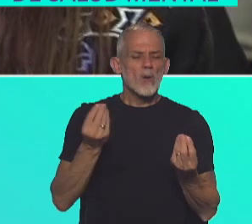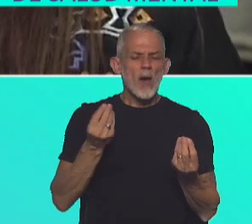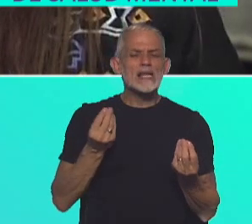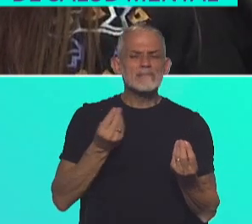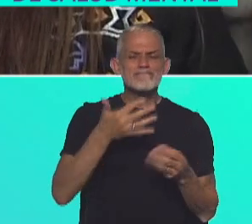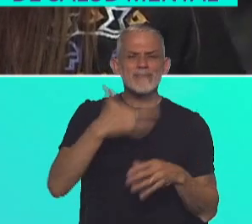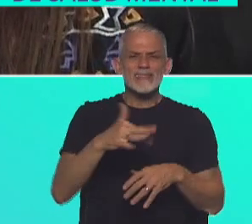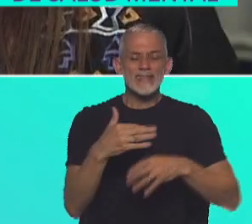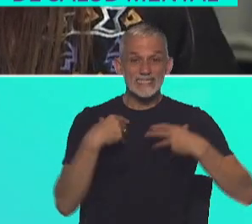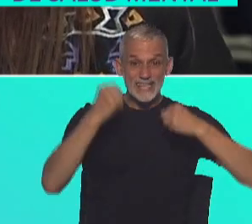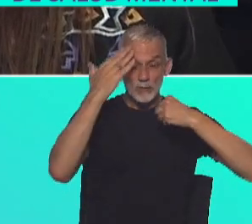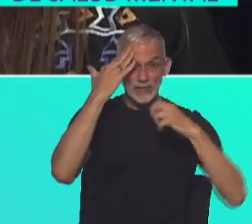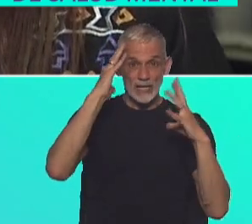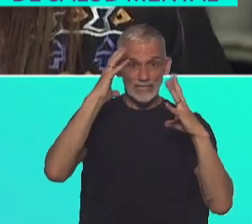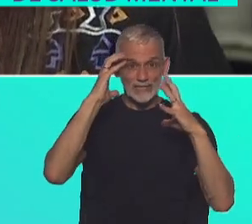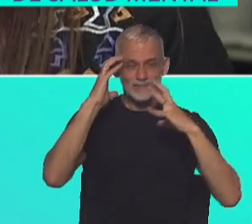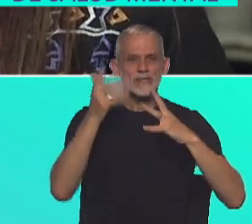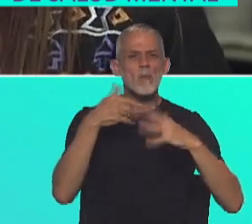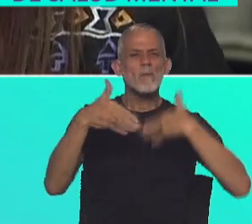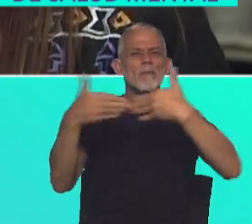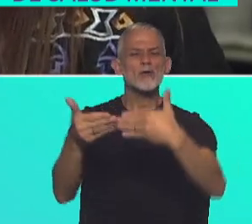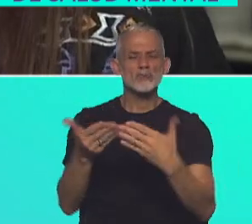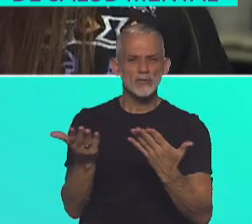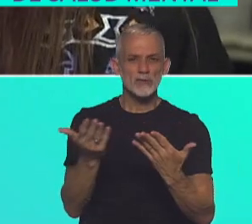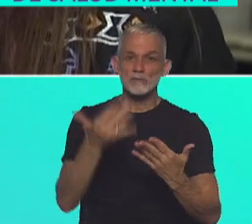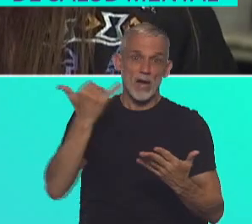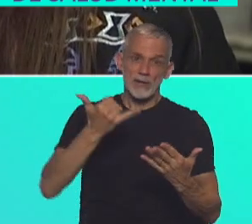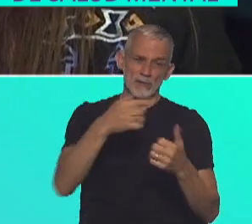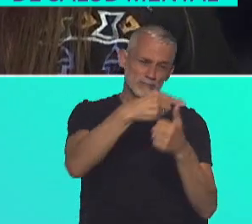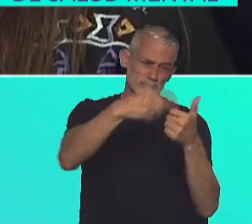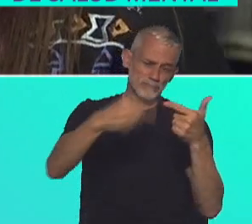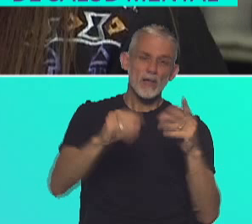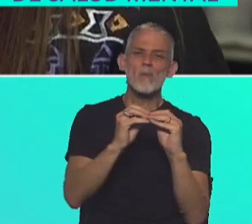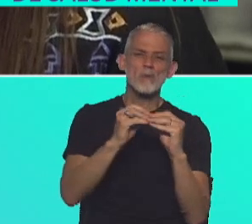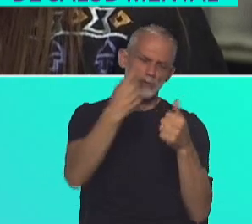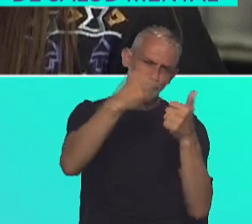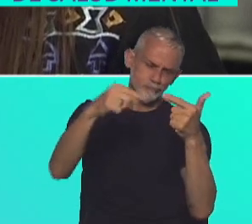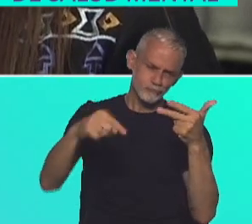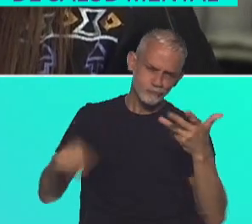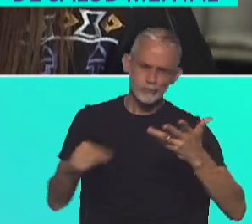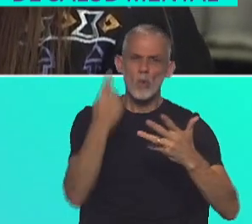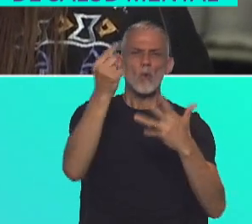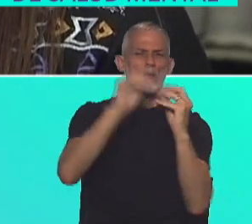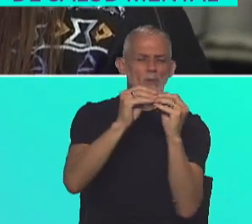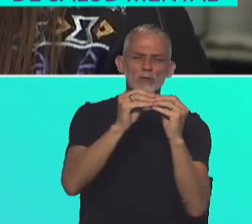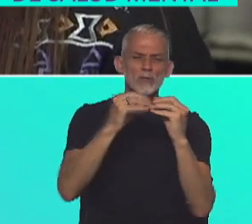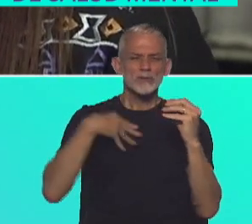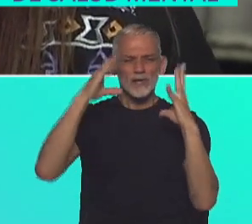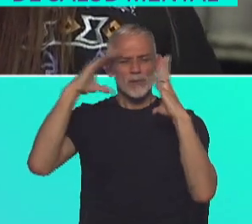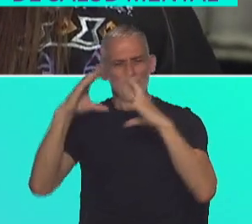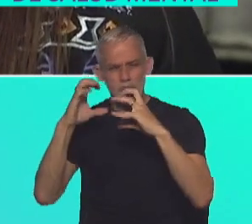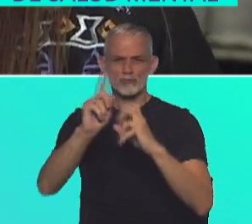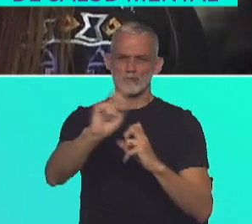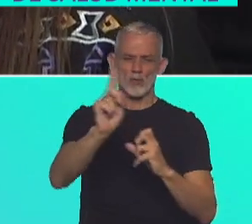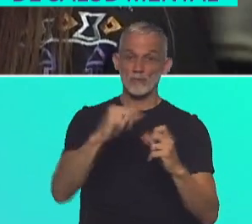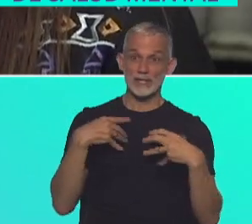entender que la salud mental es un proceso que está atravesado por diferentes factores y por eso es que hoy nosotros decimos salud